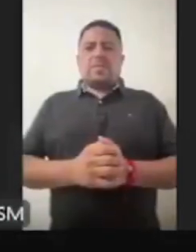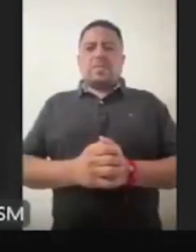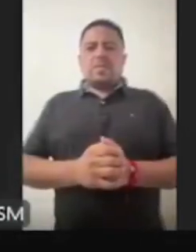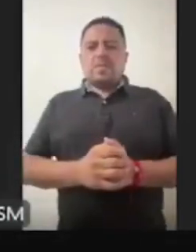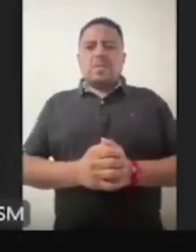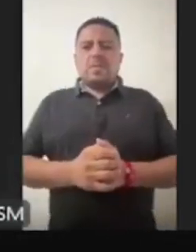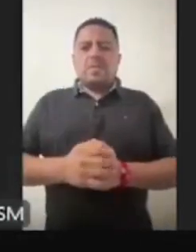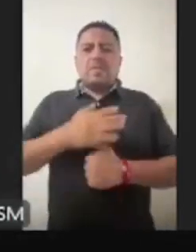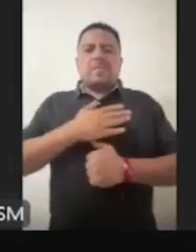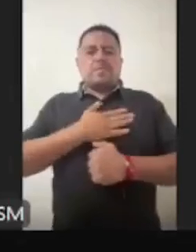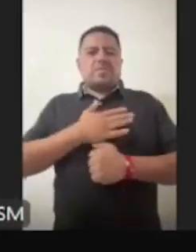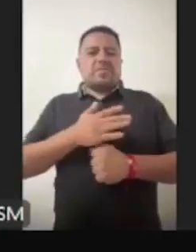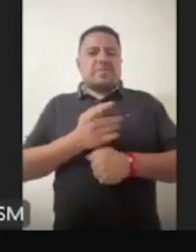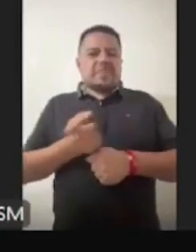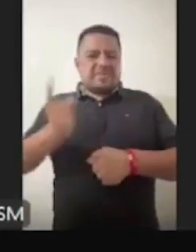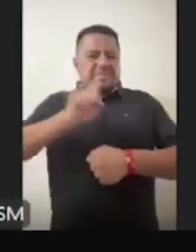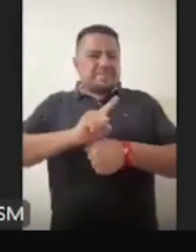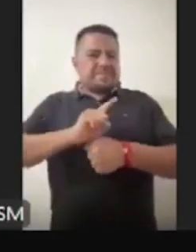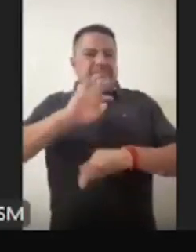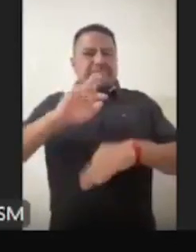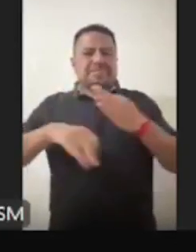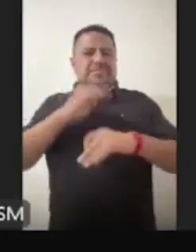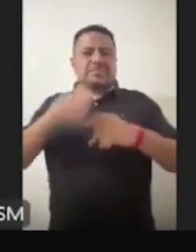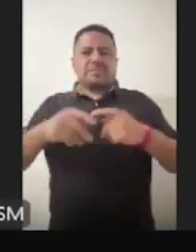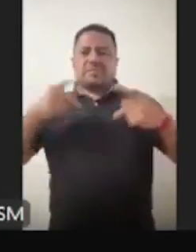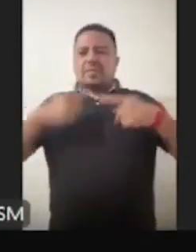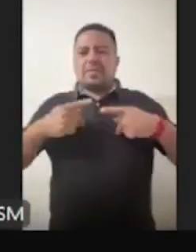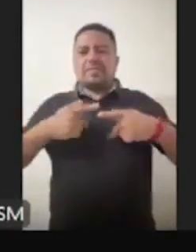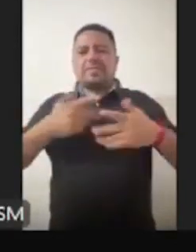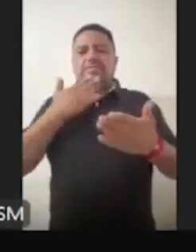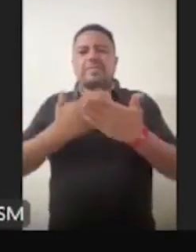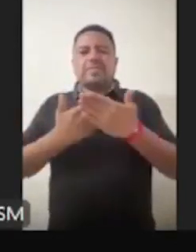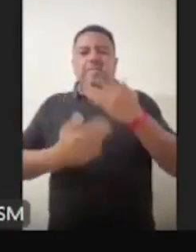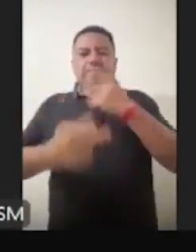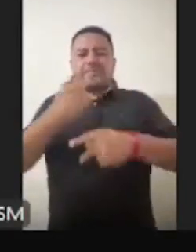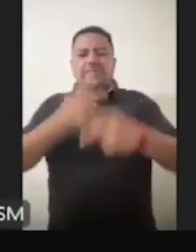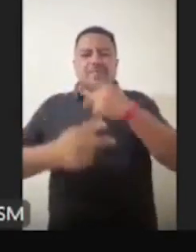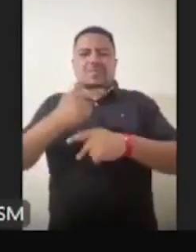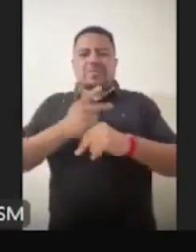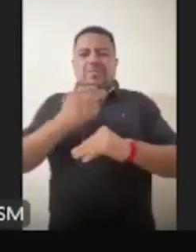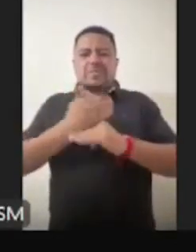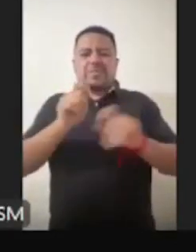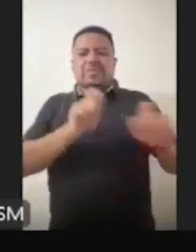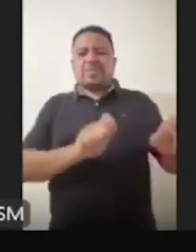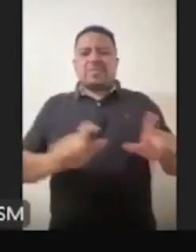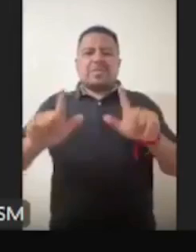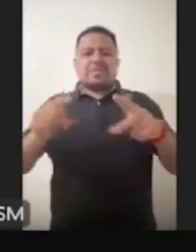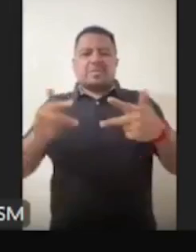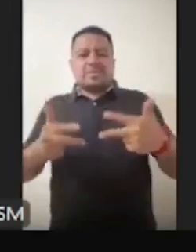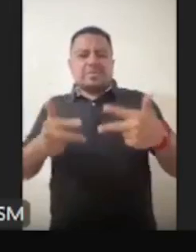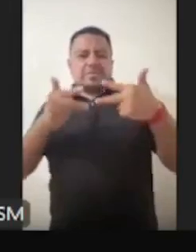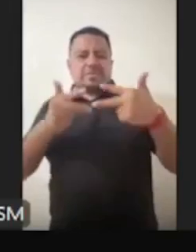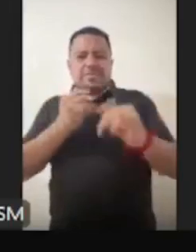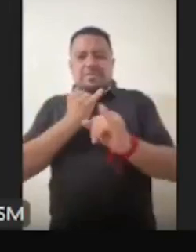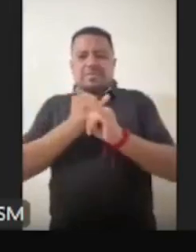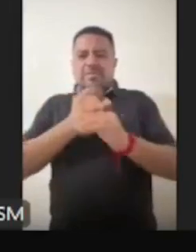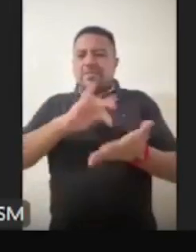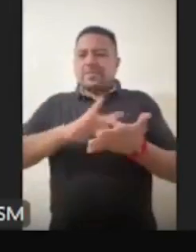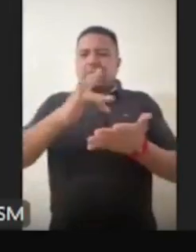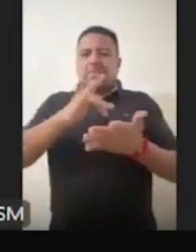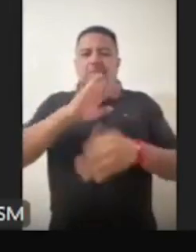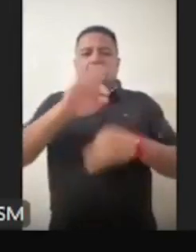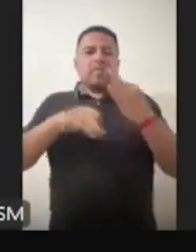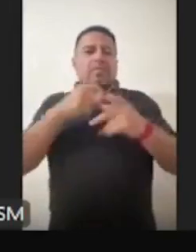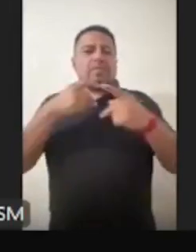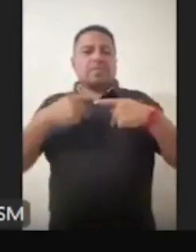Buenos días a todas y a todos. Sean bienvenidos a esta sesión de resolución no presencial. Agradezco a quienes nos siguen